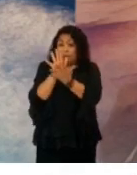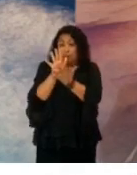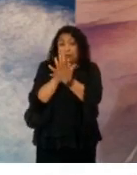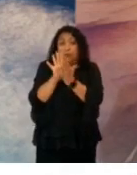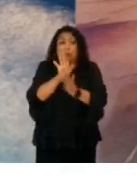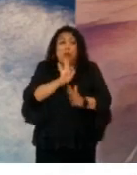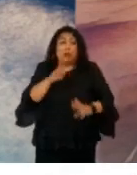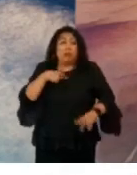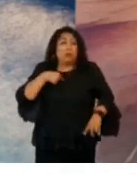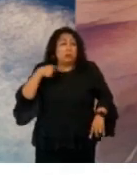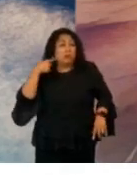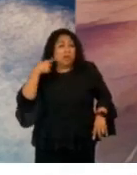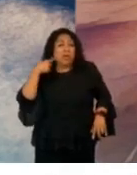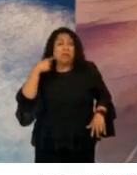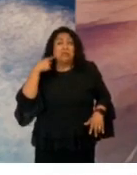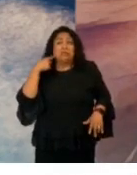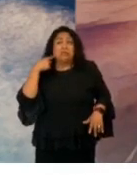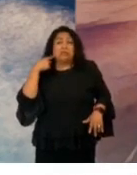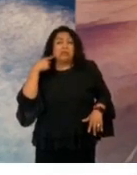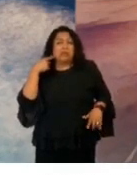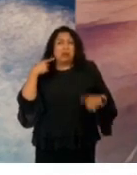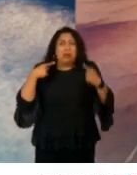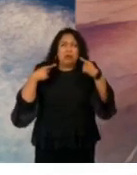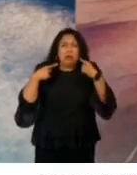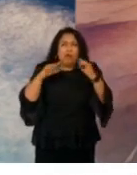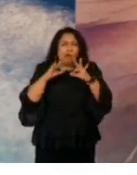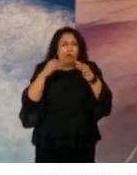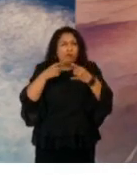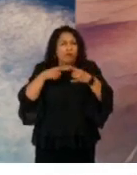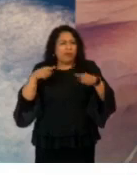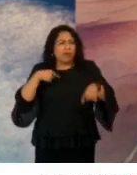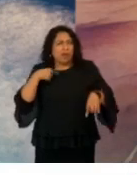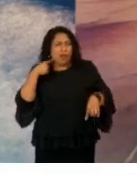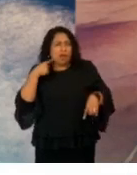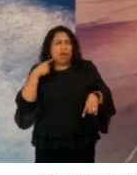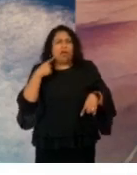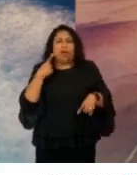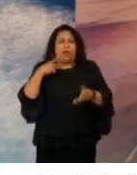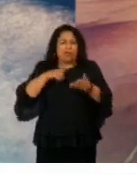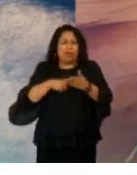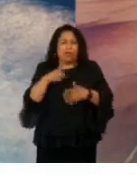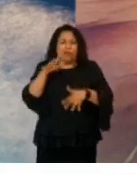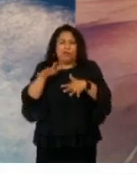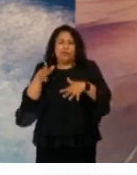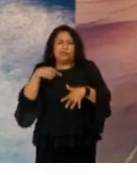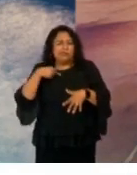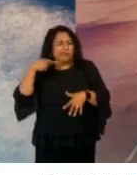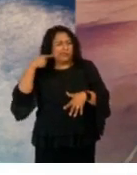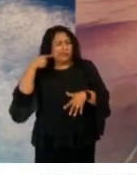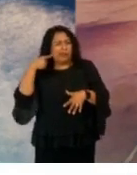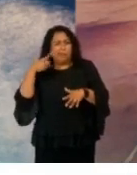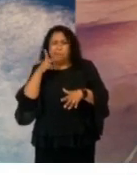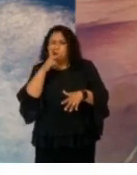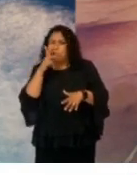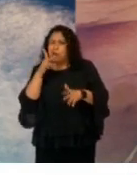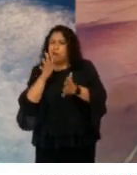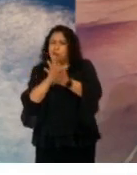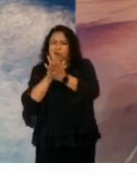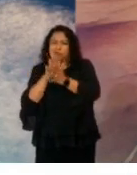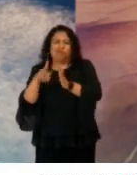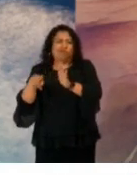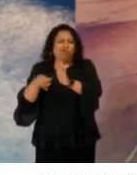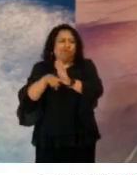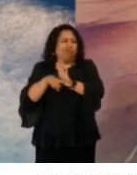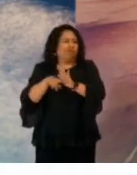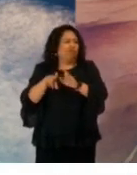puede escucharse por oídos muy distintos y hay una parte de esa escucha que la tiene estigmatizada, incluso prejuiciada.